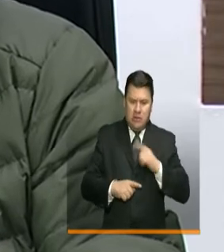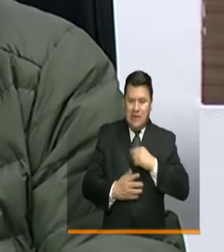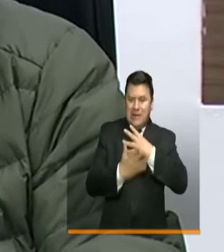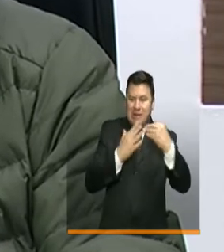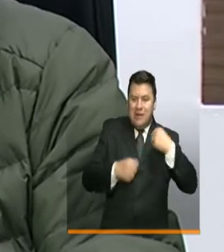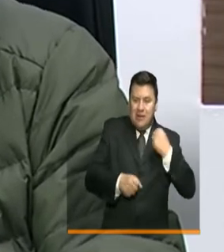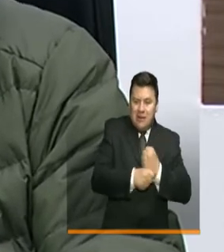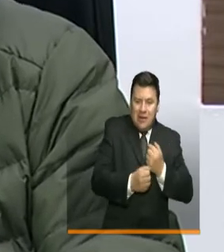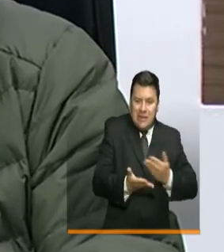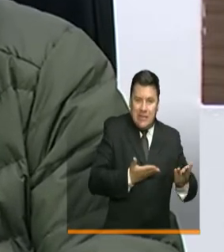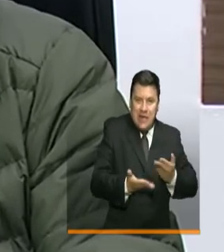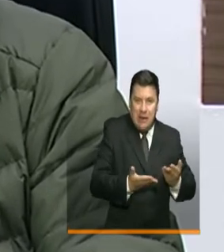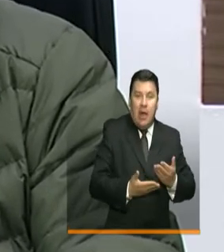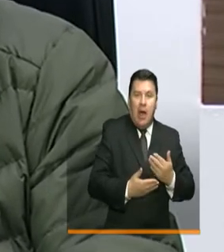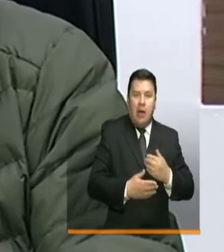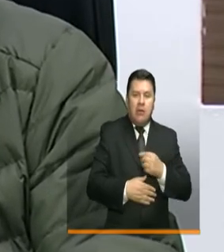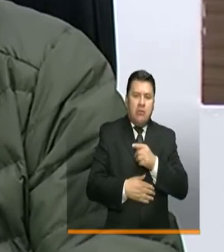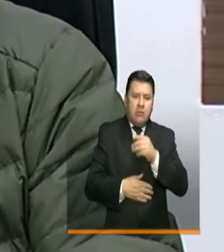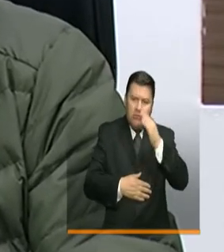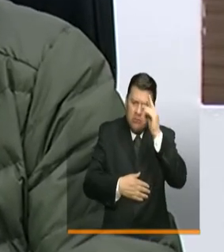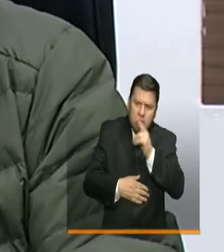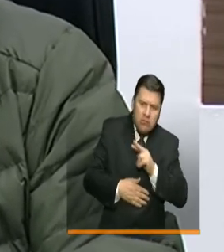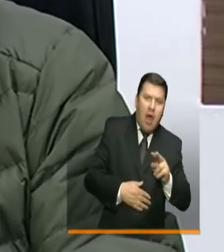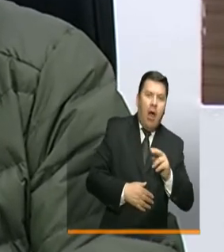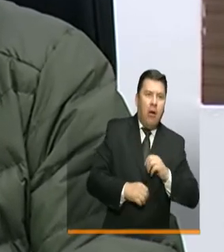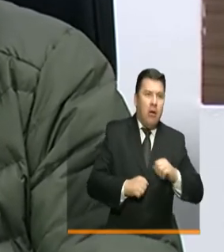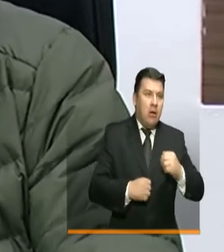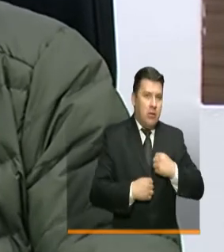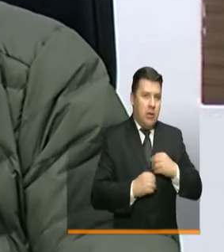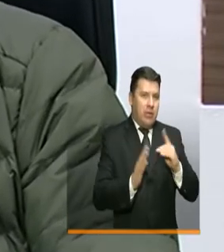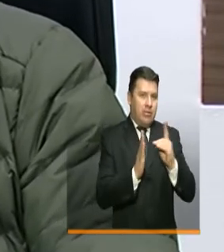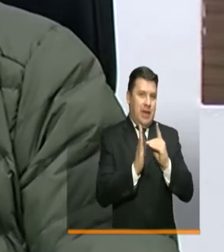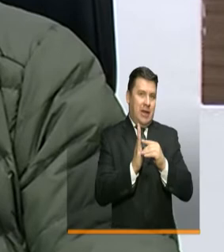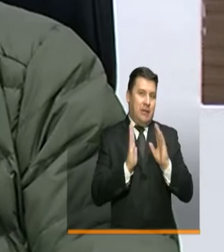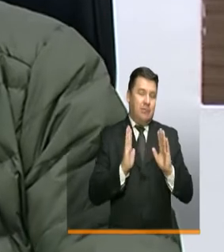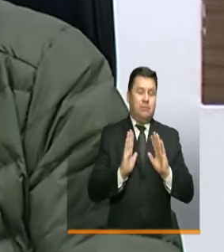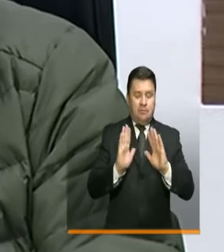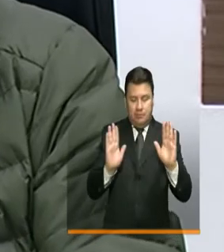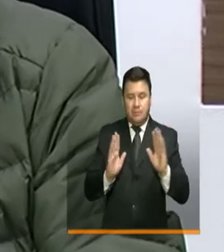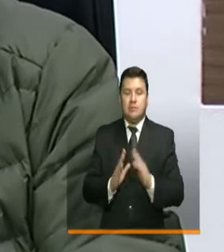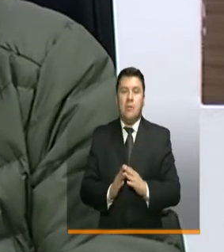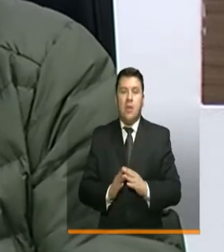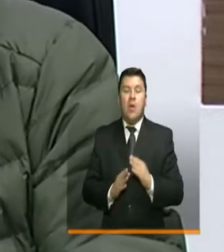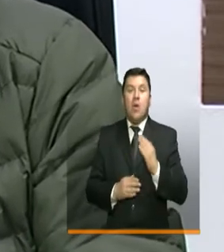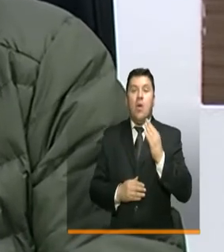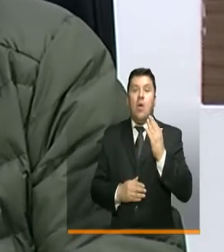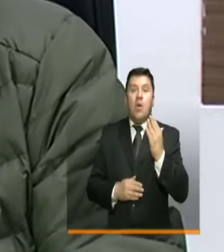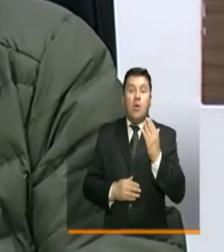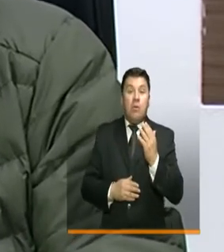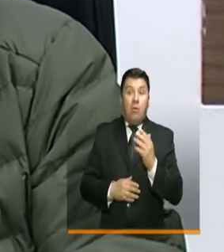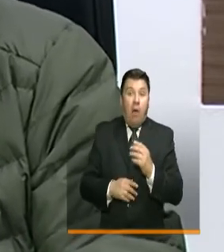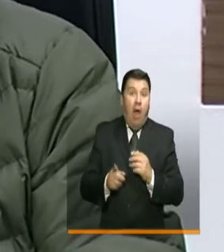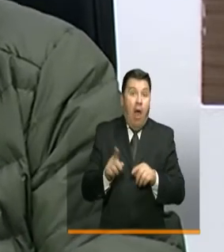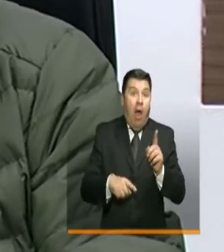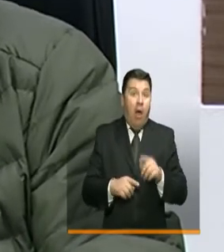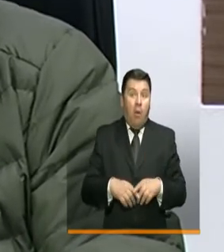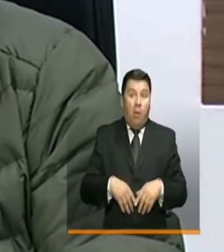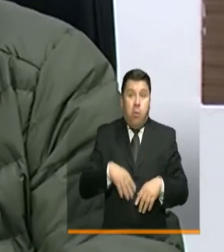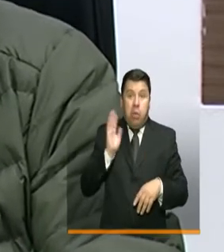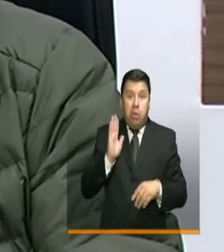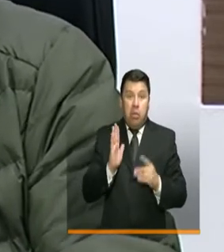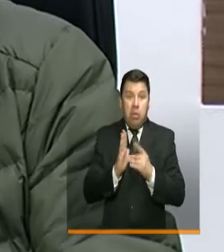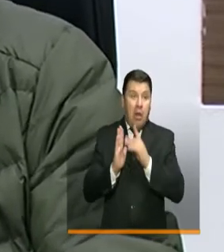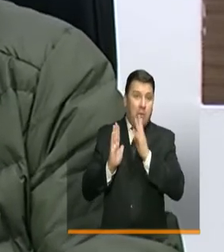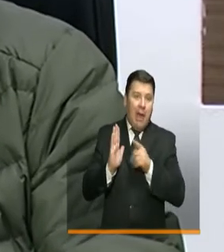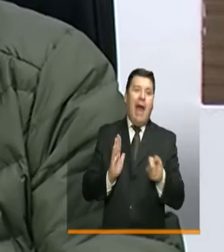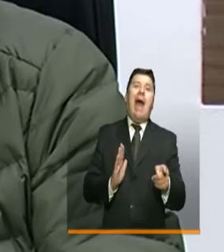calles teniendo en cuenta esa posibilidad que les da el decreto. Ahora bien, cuando incumplen con las disposiciones del